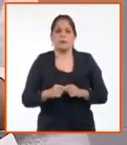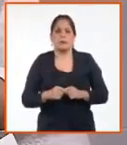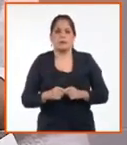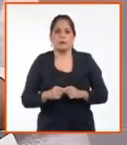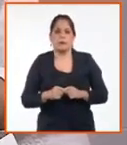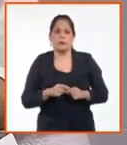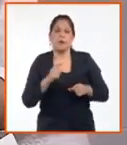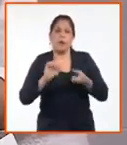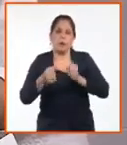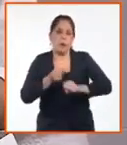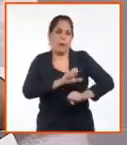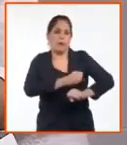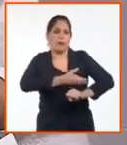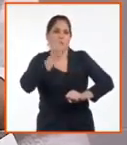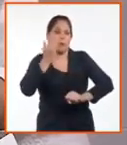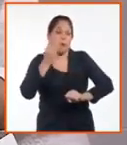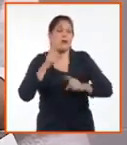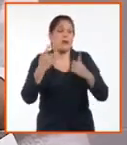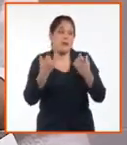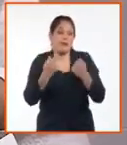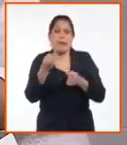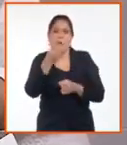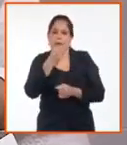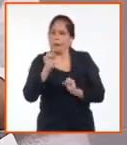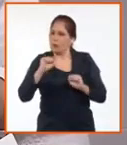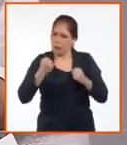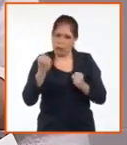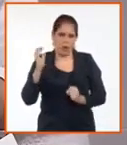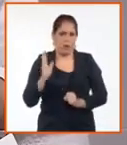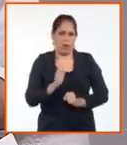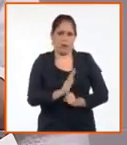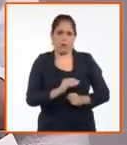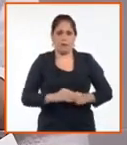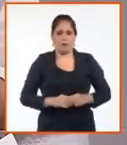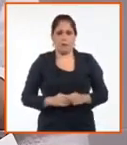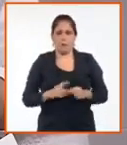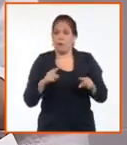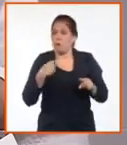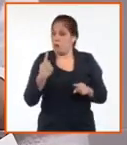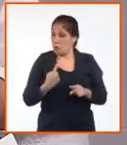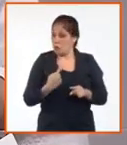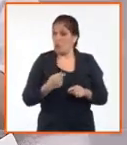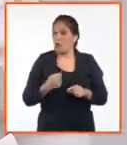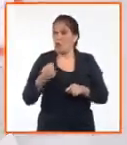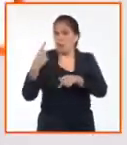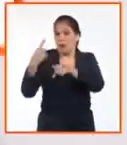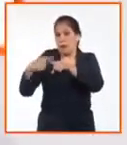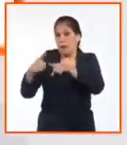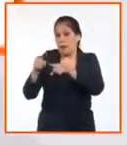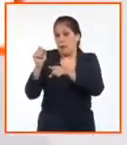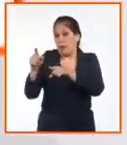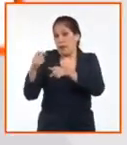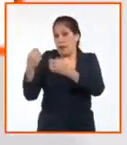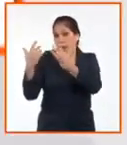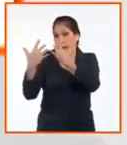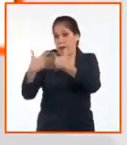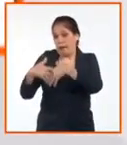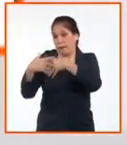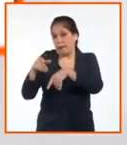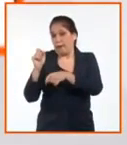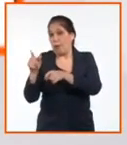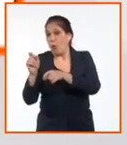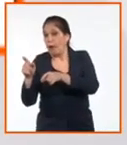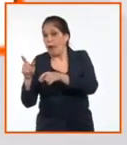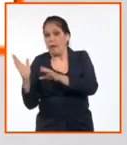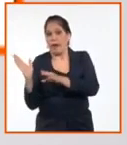porque son materias primas que tienen que arribar y que estamos con nuestros proveedores trabajando intensamente para que embarquen